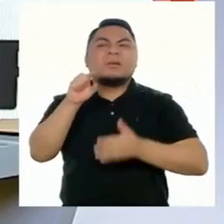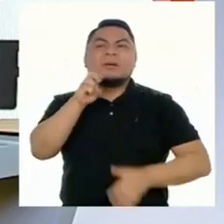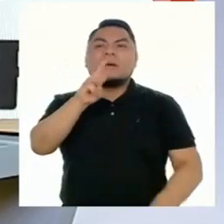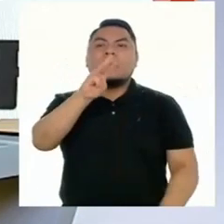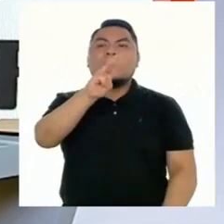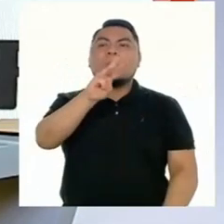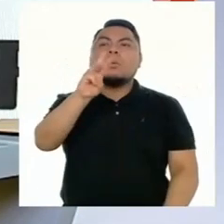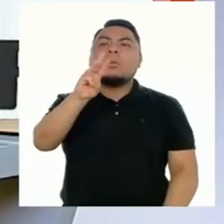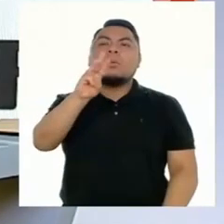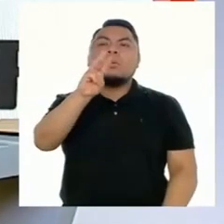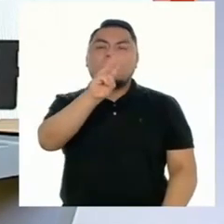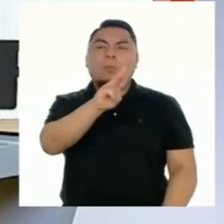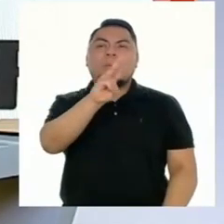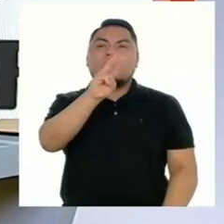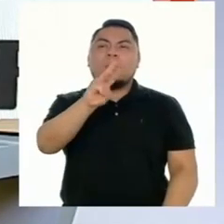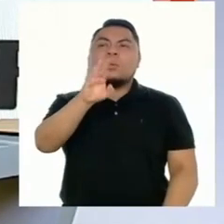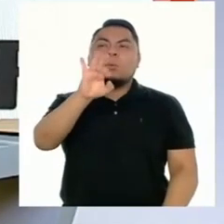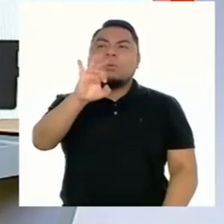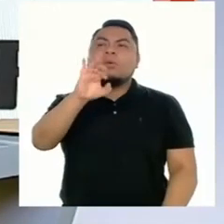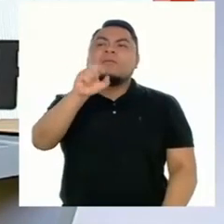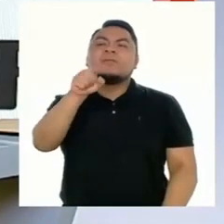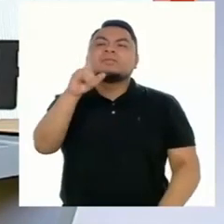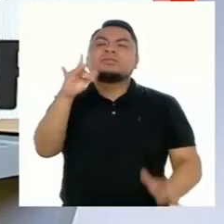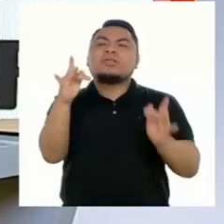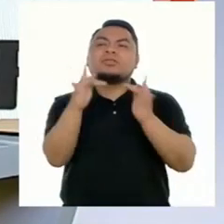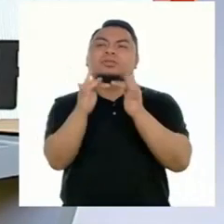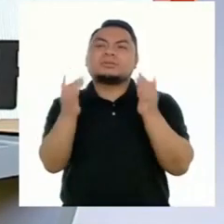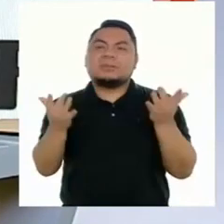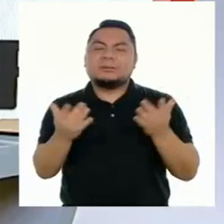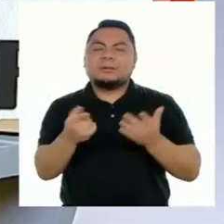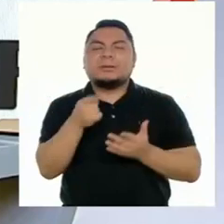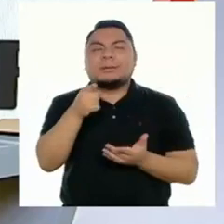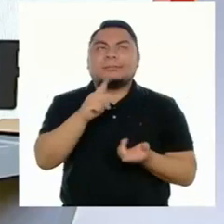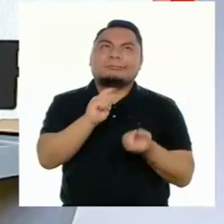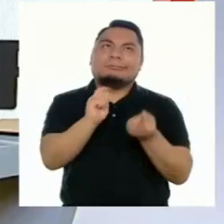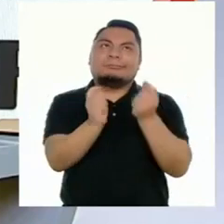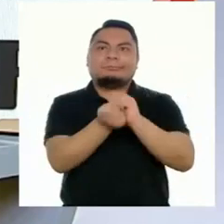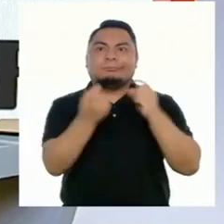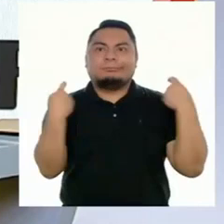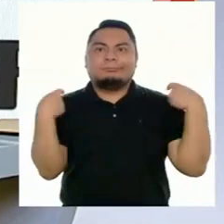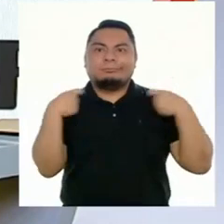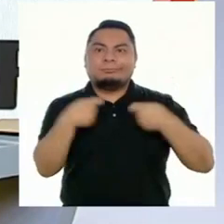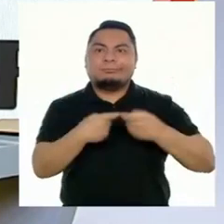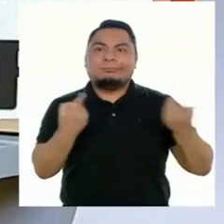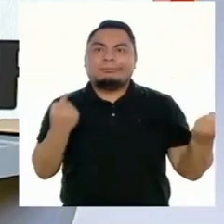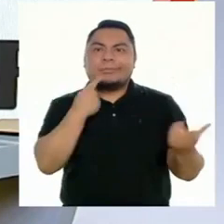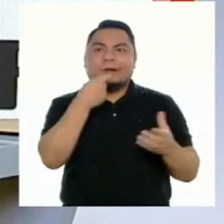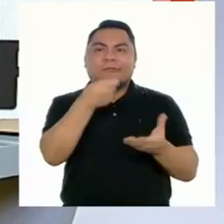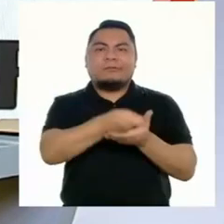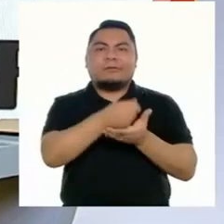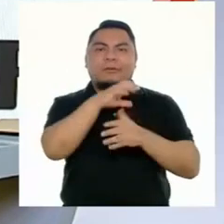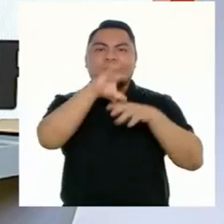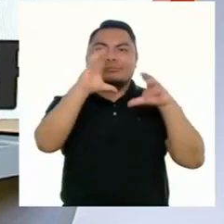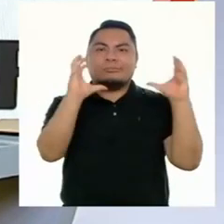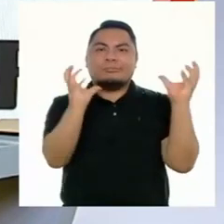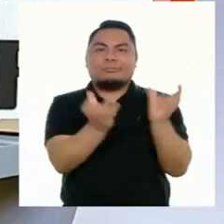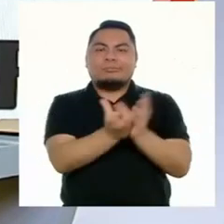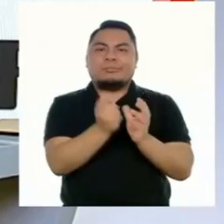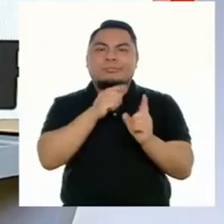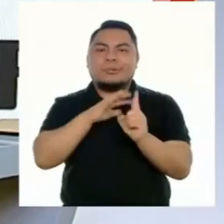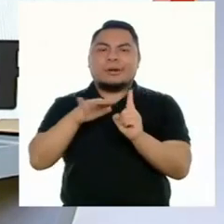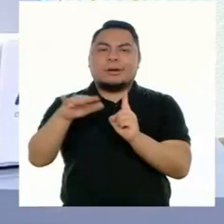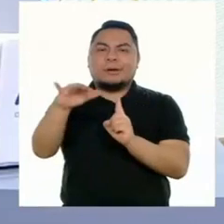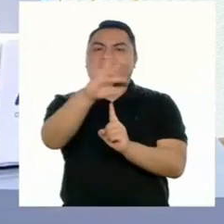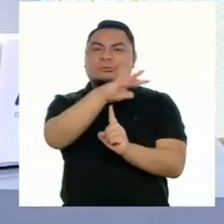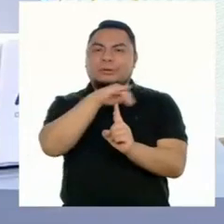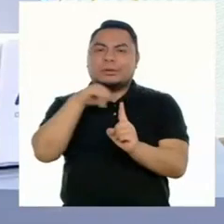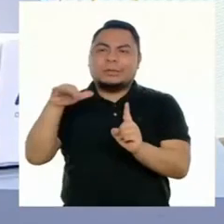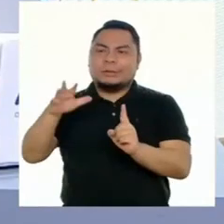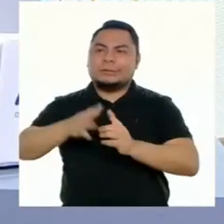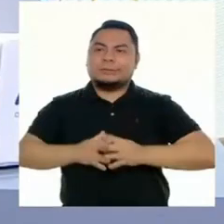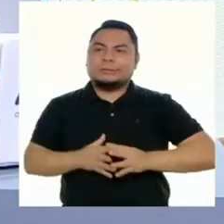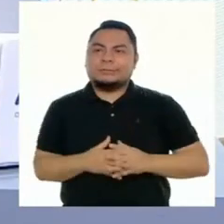World Wildlife Fund for Nature, o por su traducción al español, Fondo Mundial para la Naturaleza.